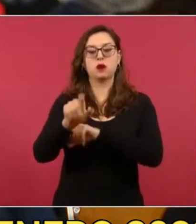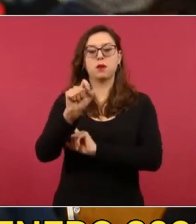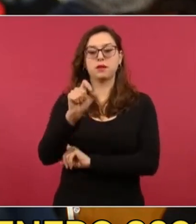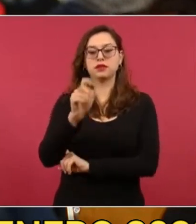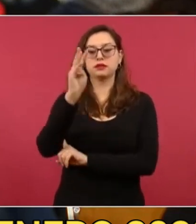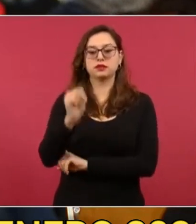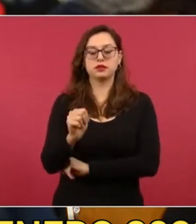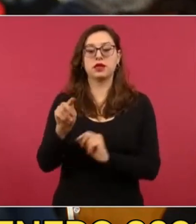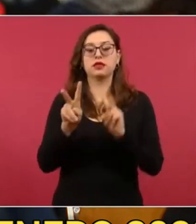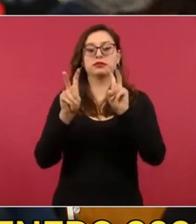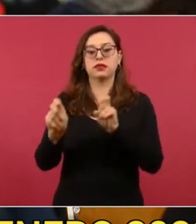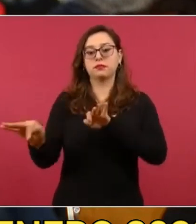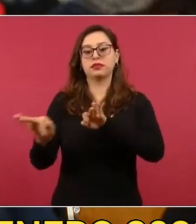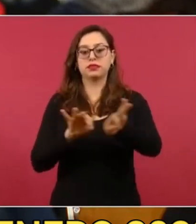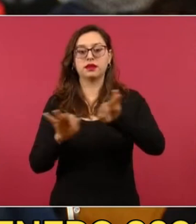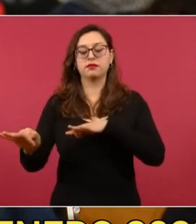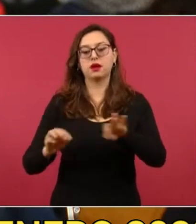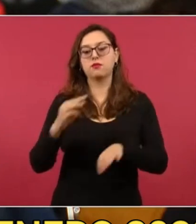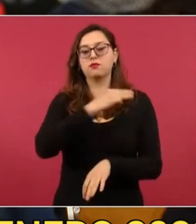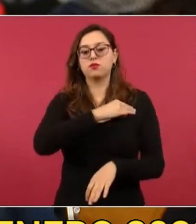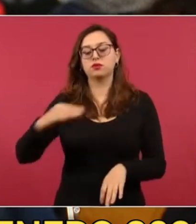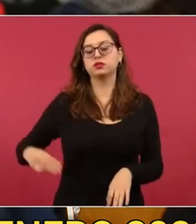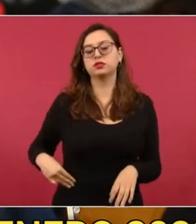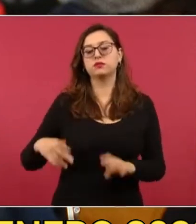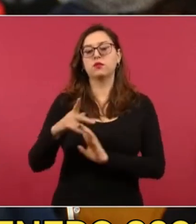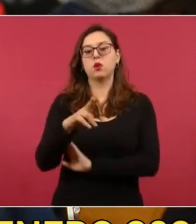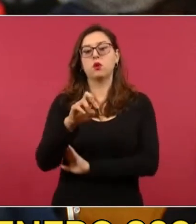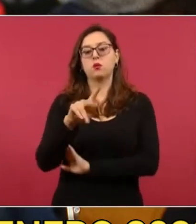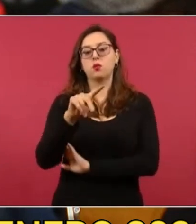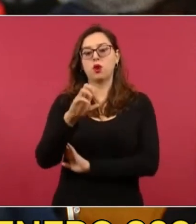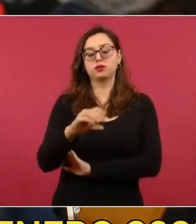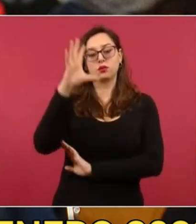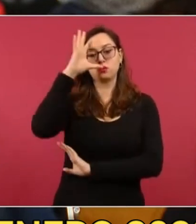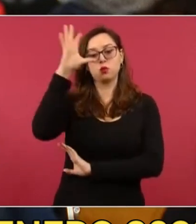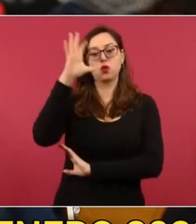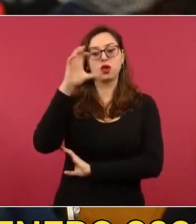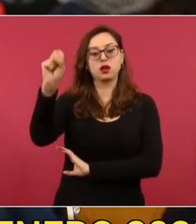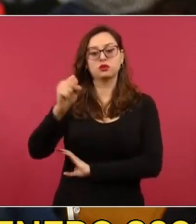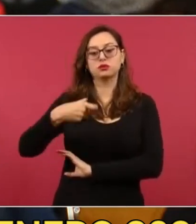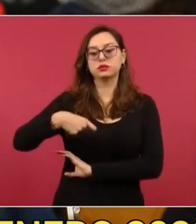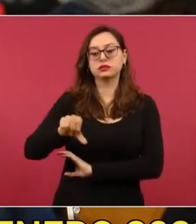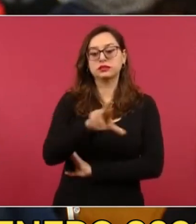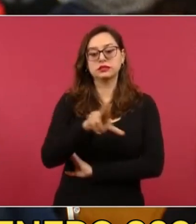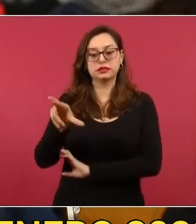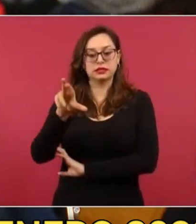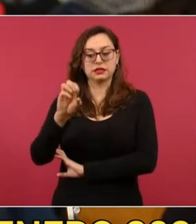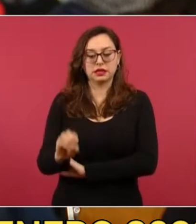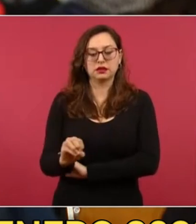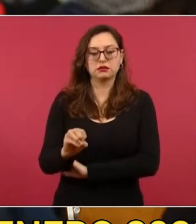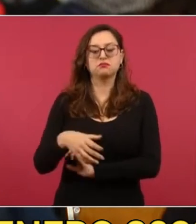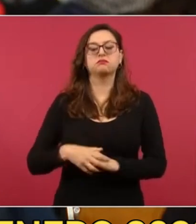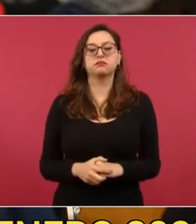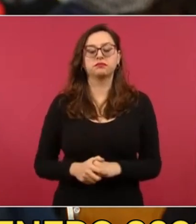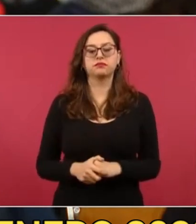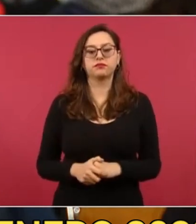Sindicato de Trabajadores del municipio de Puerto Morelos en Quintana Roo. Pues a través de los años, cuando de